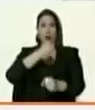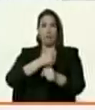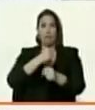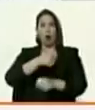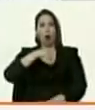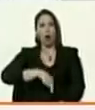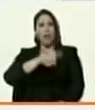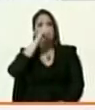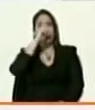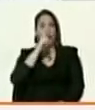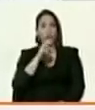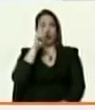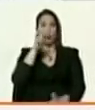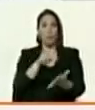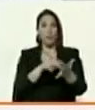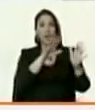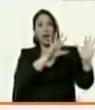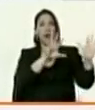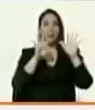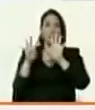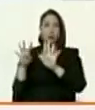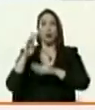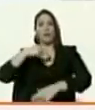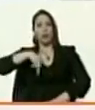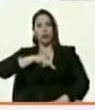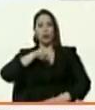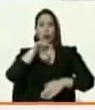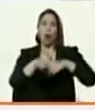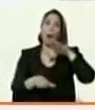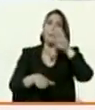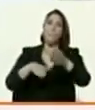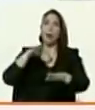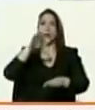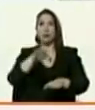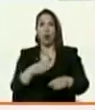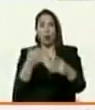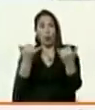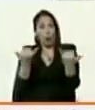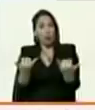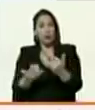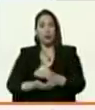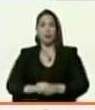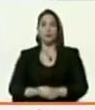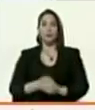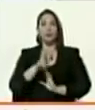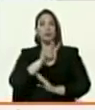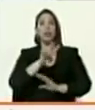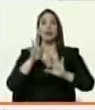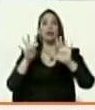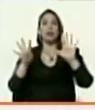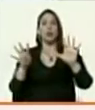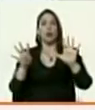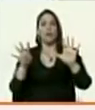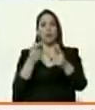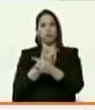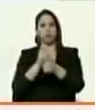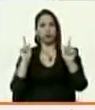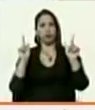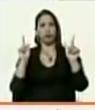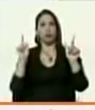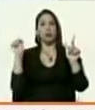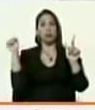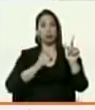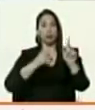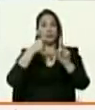2019, hemos avanzado en este momento con 29, si sumamos